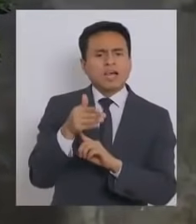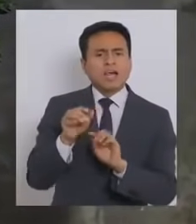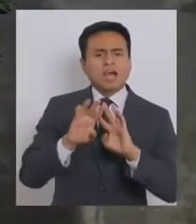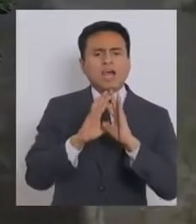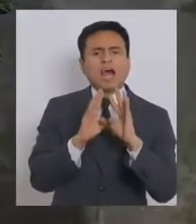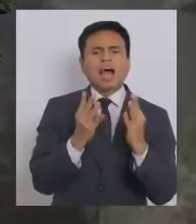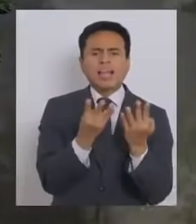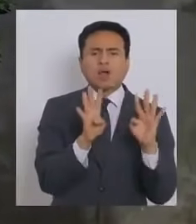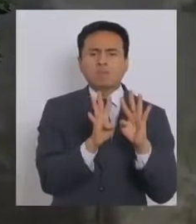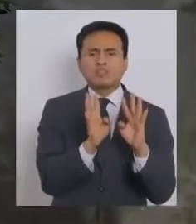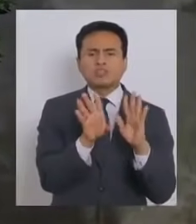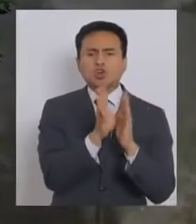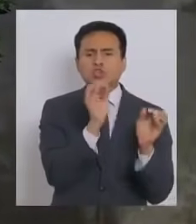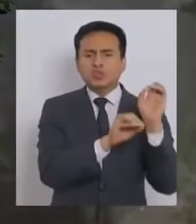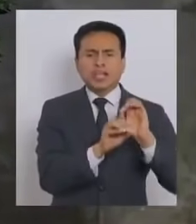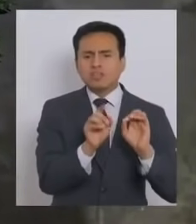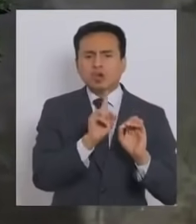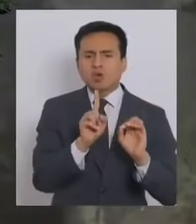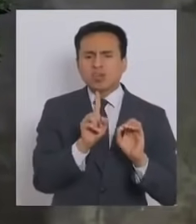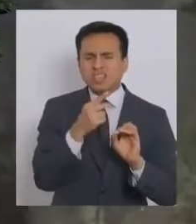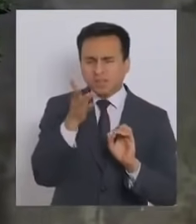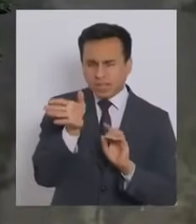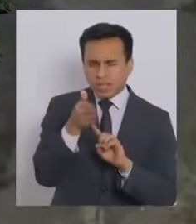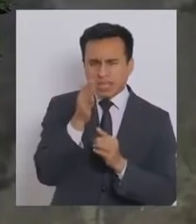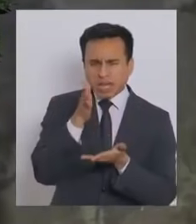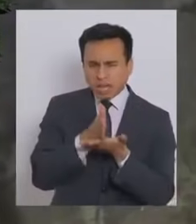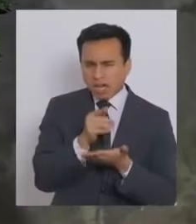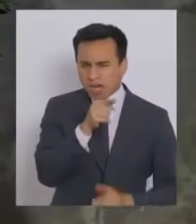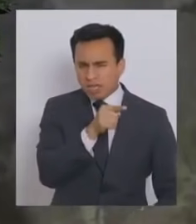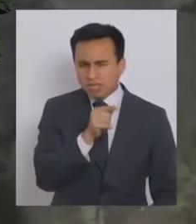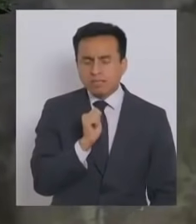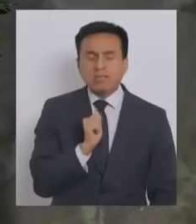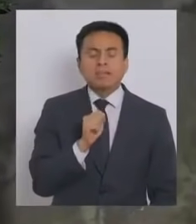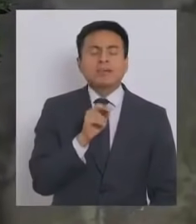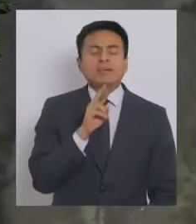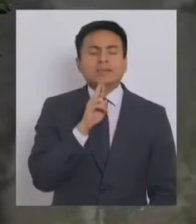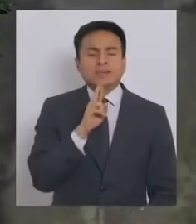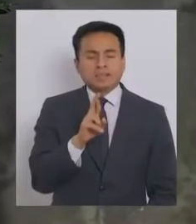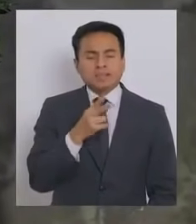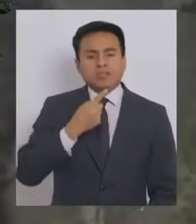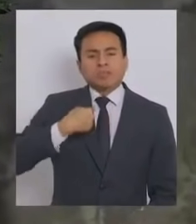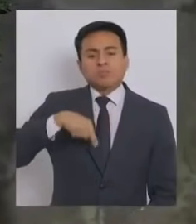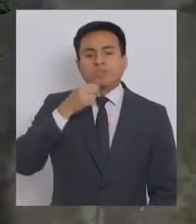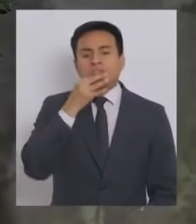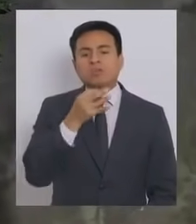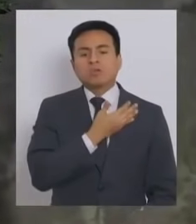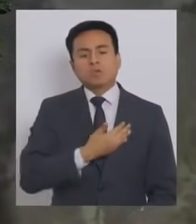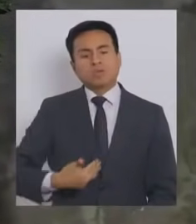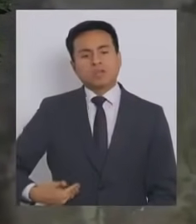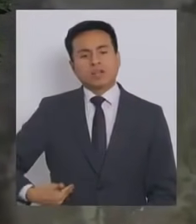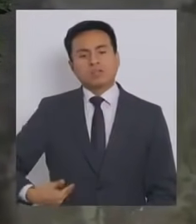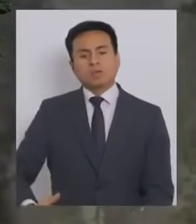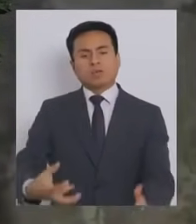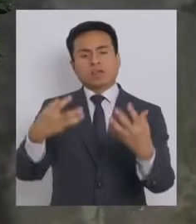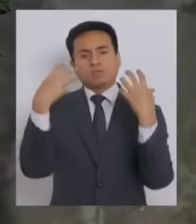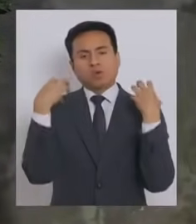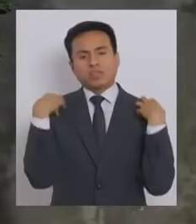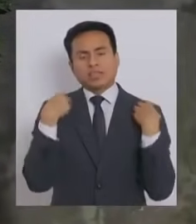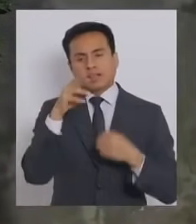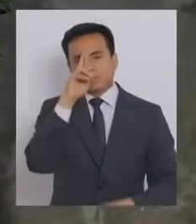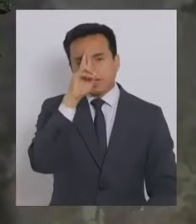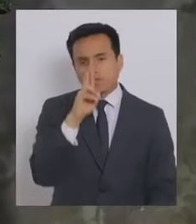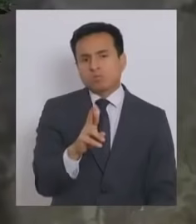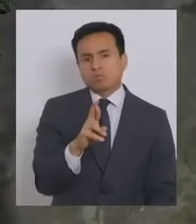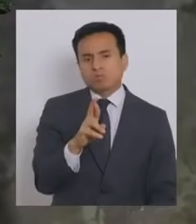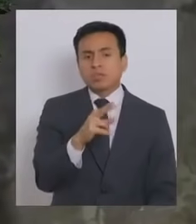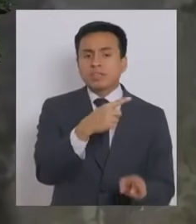Constitucional. ¿Cuál es su opinión al respecto? ¿Debería estar su bandera? Bueno, lo hemos dicho, a nosotros como gobierno nos corresponde ser muy respetuosos de